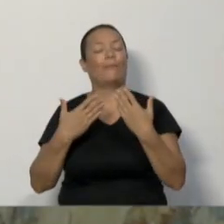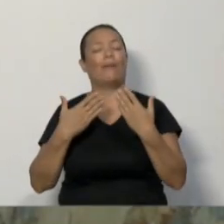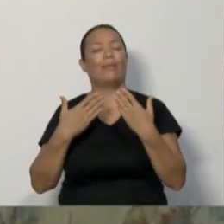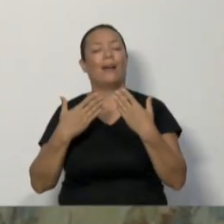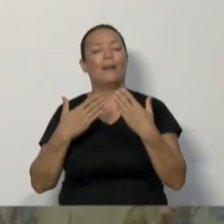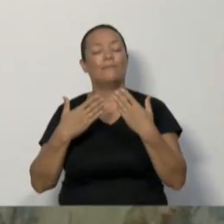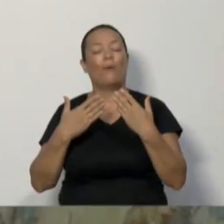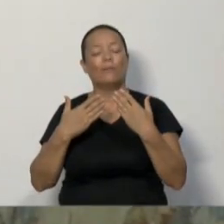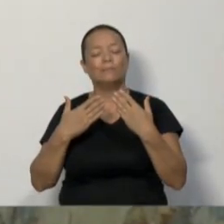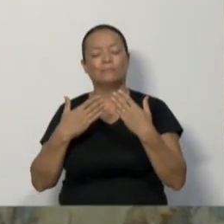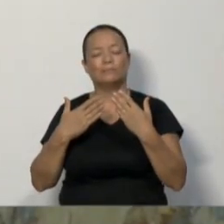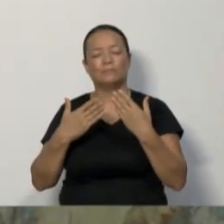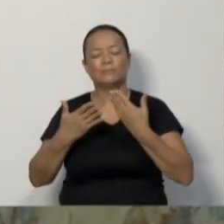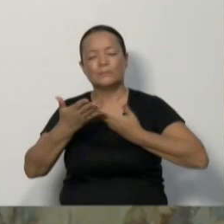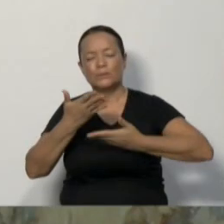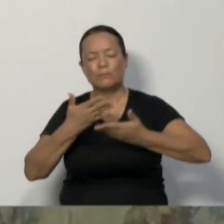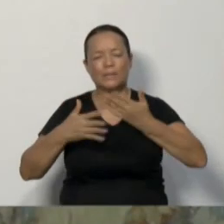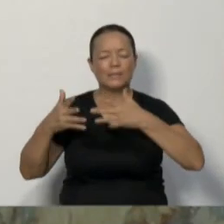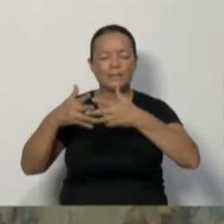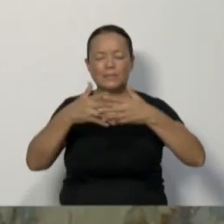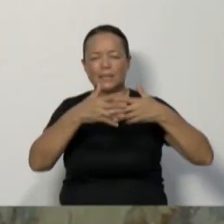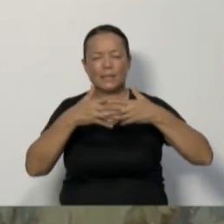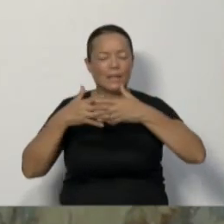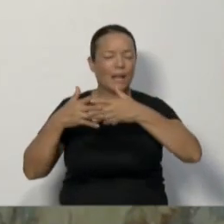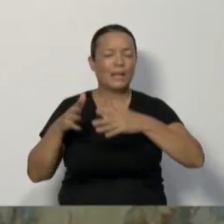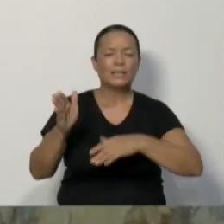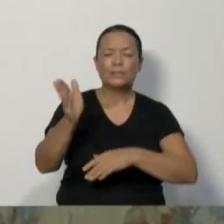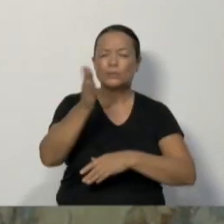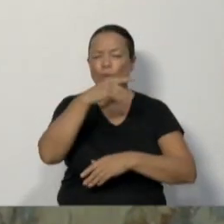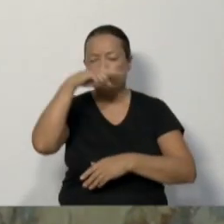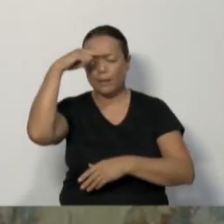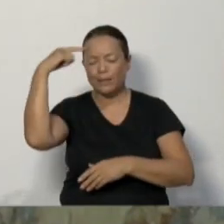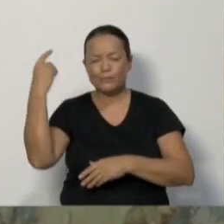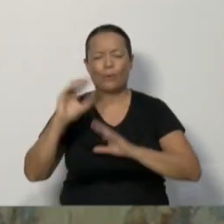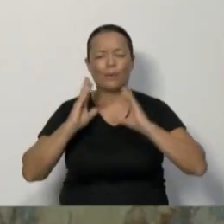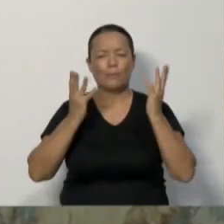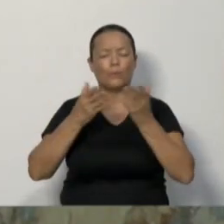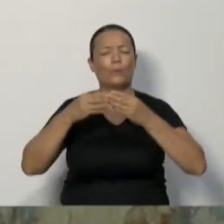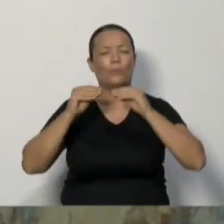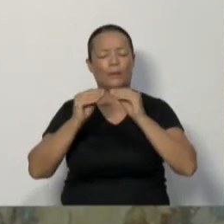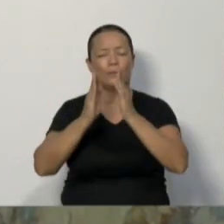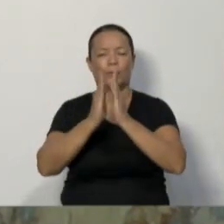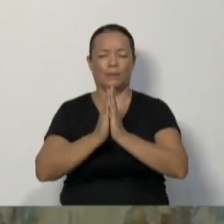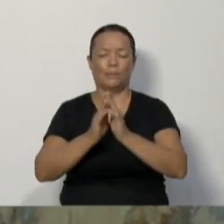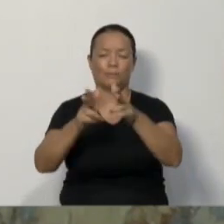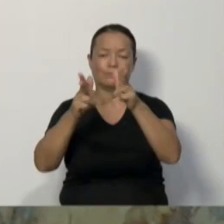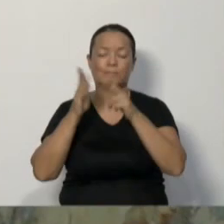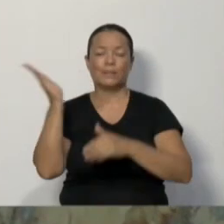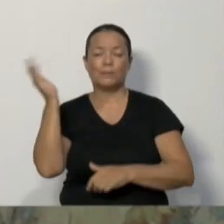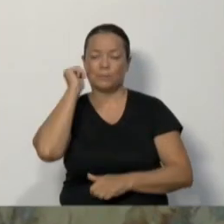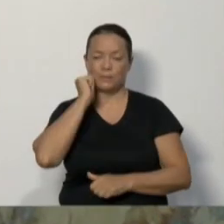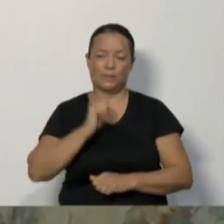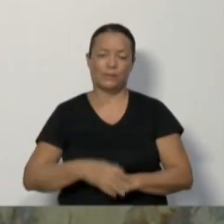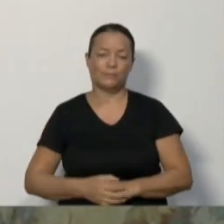posible una convivencia armoniosa de todos los pueblos y naciones de la tierra. Oremos.